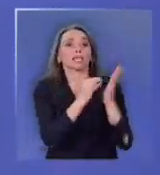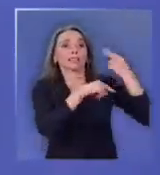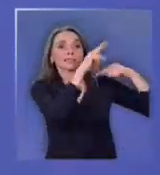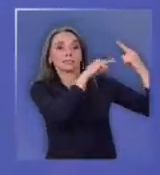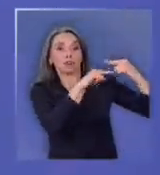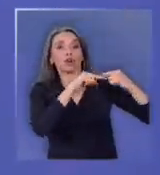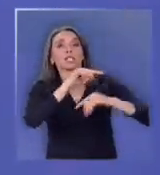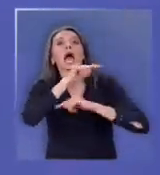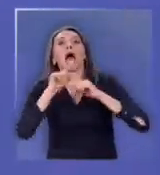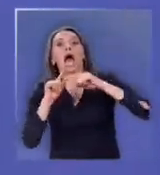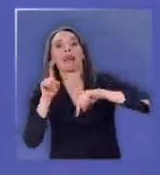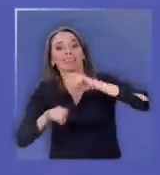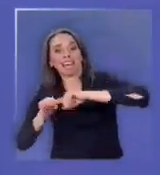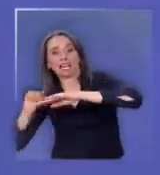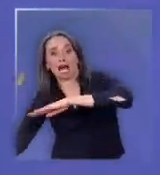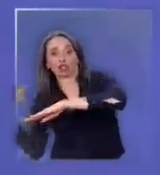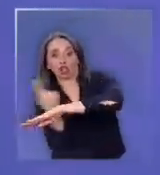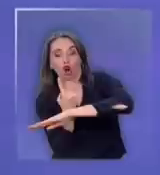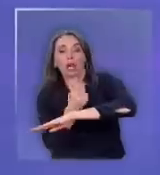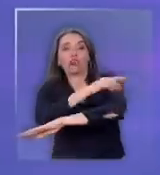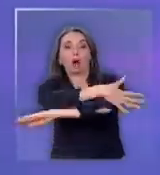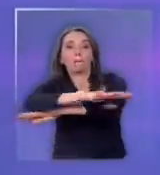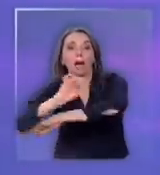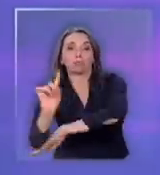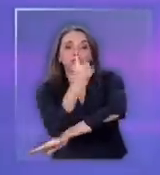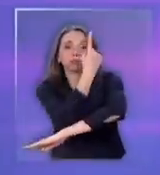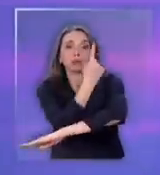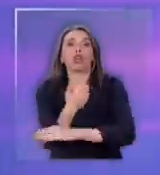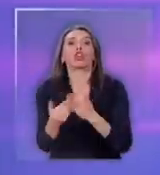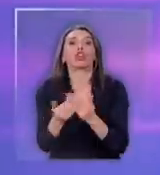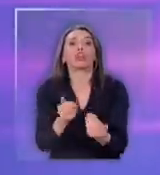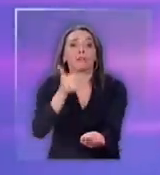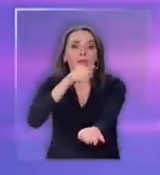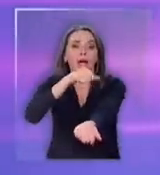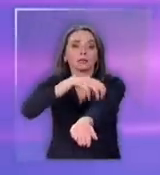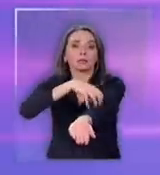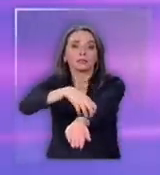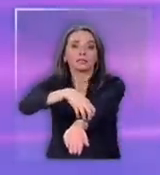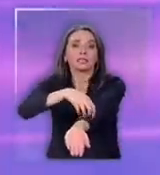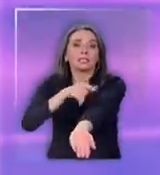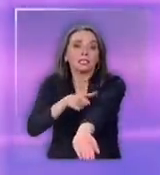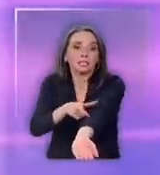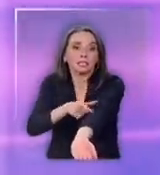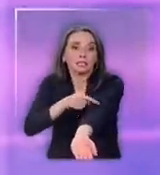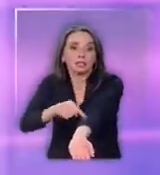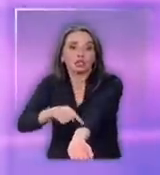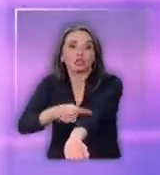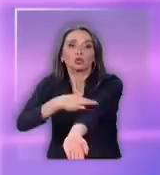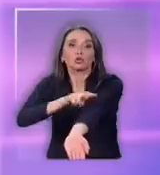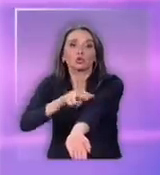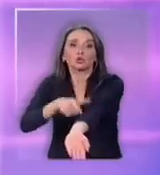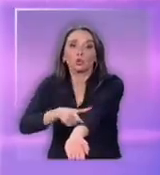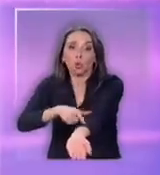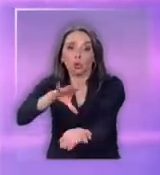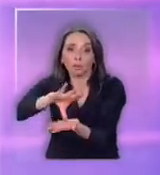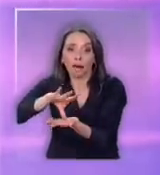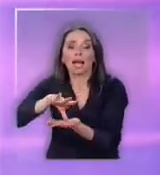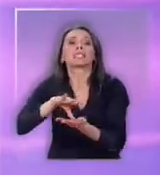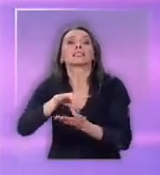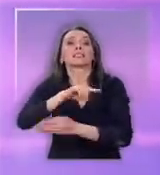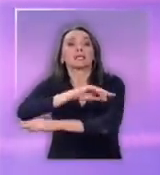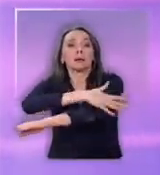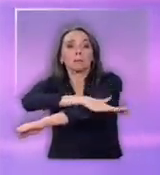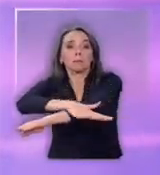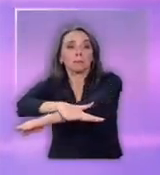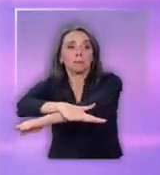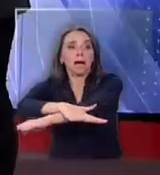trombas marinas efectivamente se han dado en la zona centro-sur de nuestro país. Uh-huh. Las trombas marinas, más que nada lo que hemos visto, efectivamente están en el océano frente a